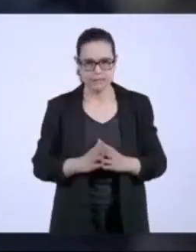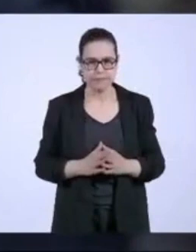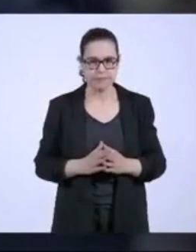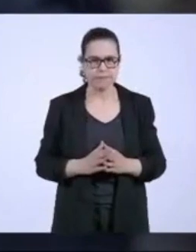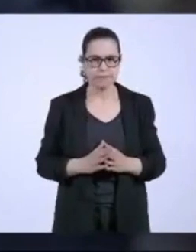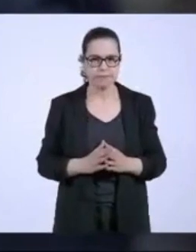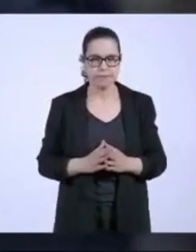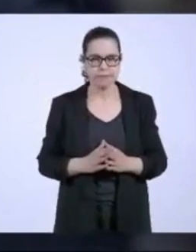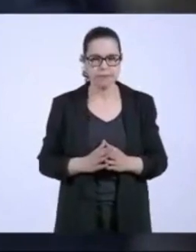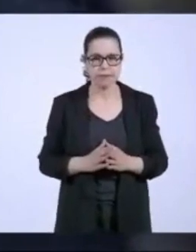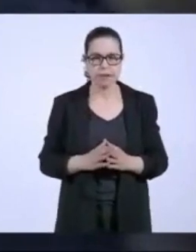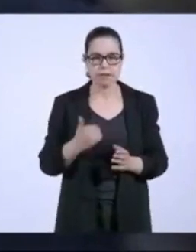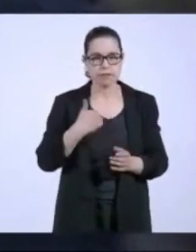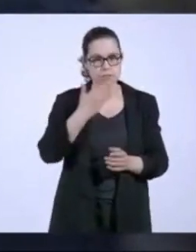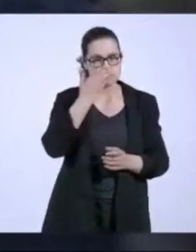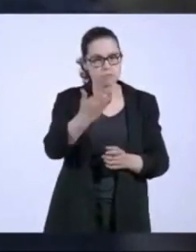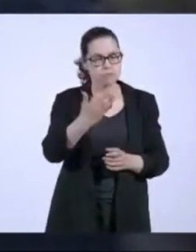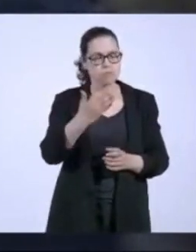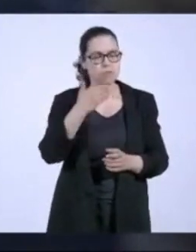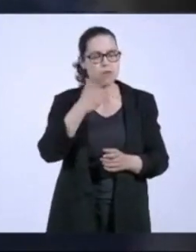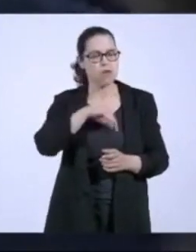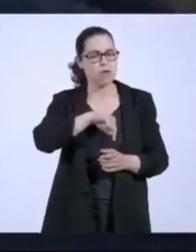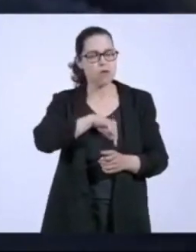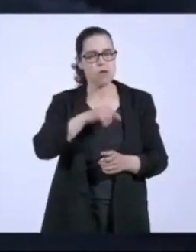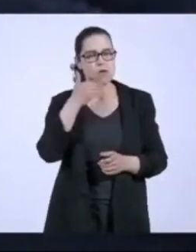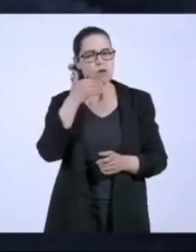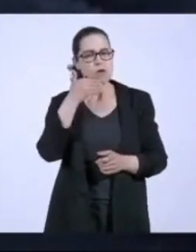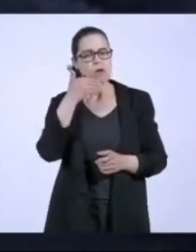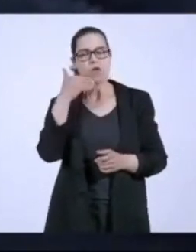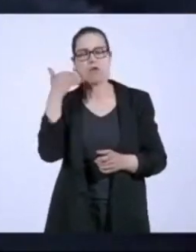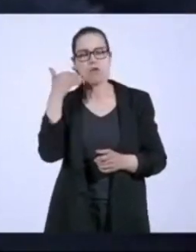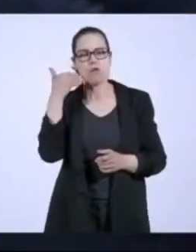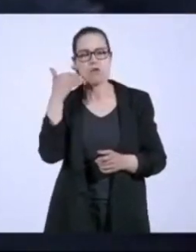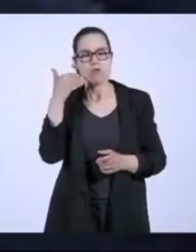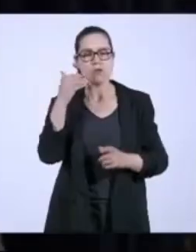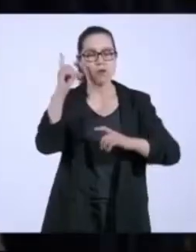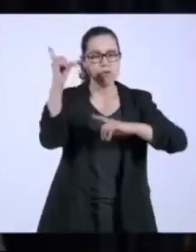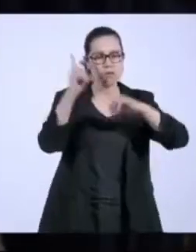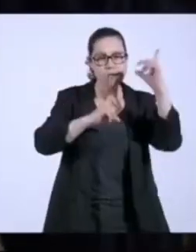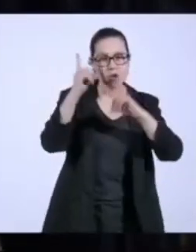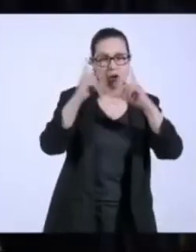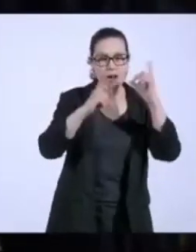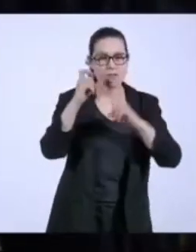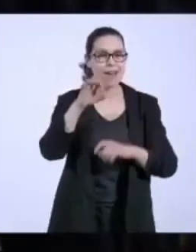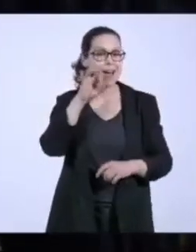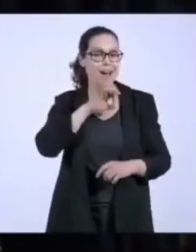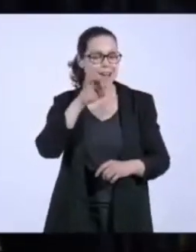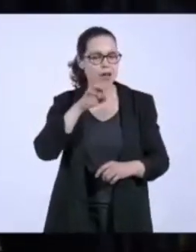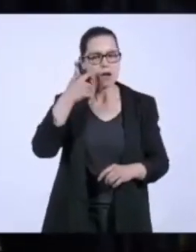É unha honra para min, é un importante paso para o reconocemento da fotografía galega como arte e